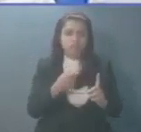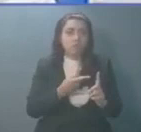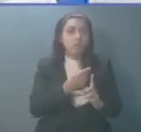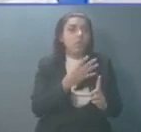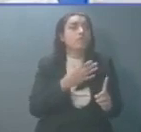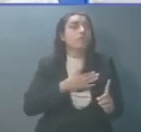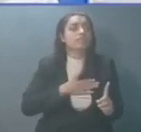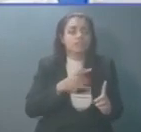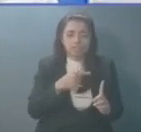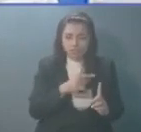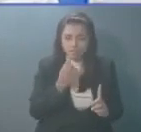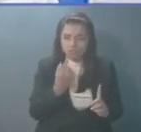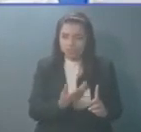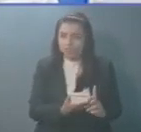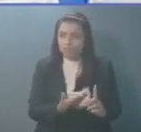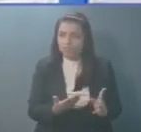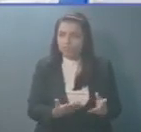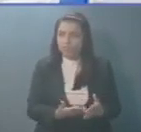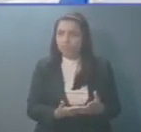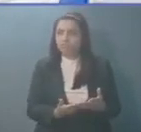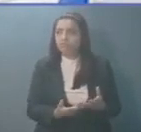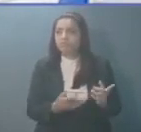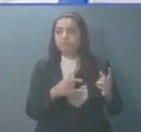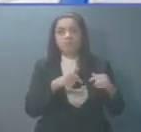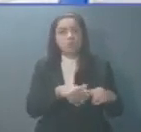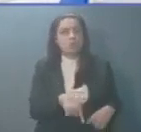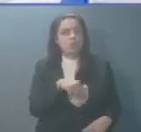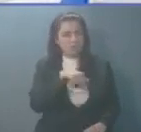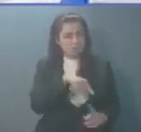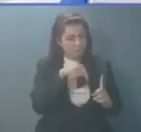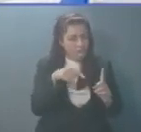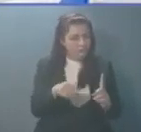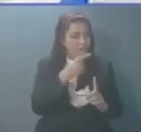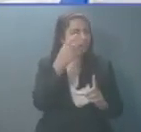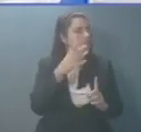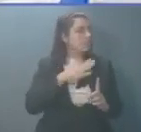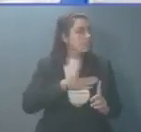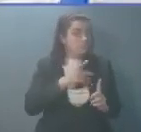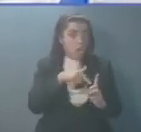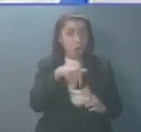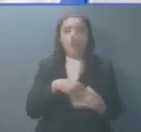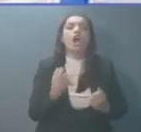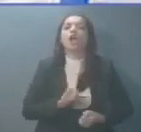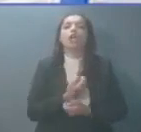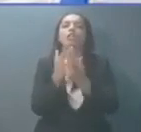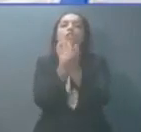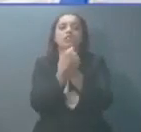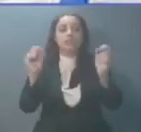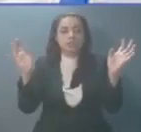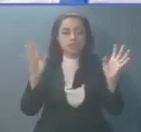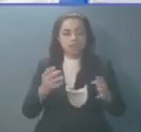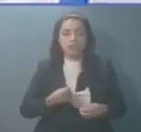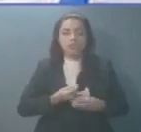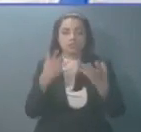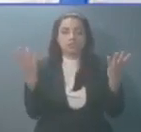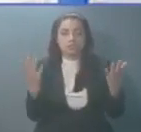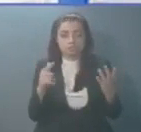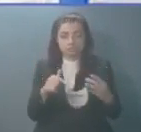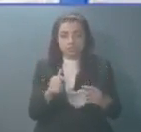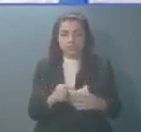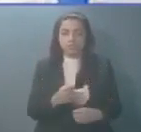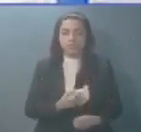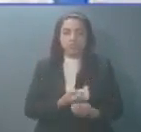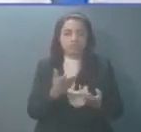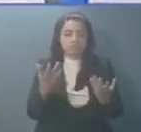ofendidos. Y hoy son paladines de la libertad de expresión, de la